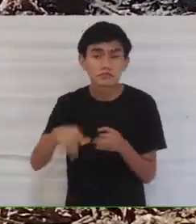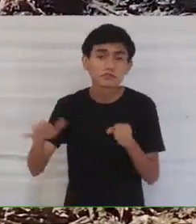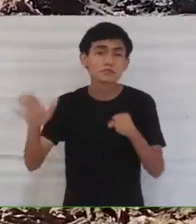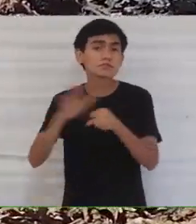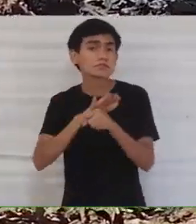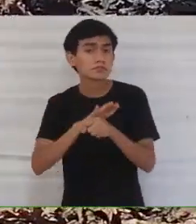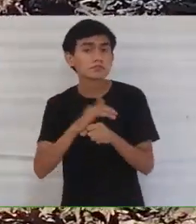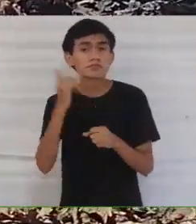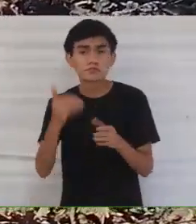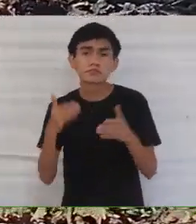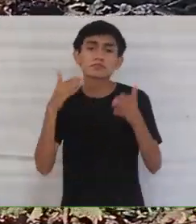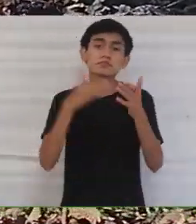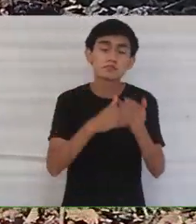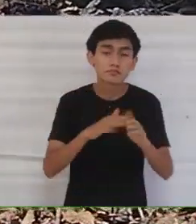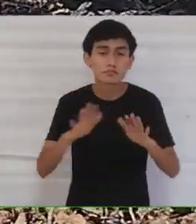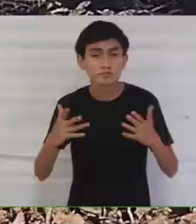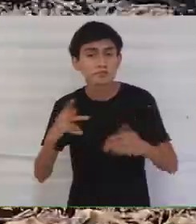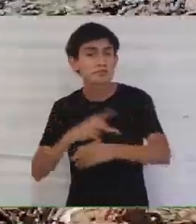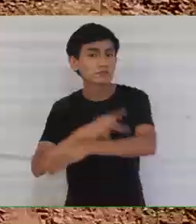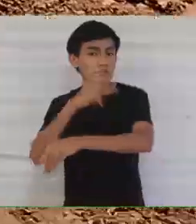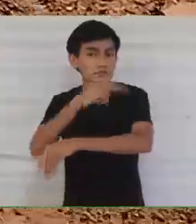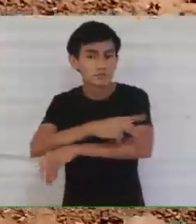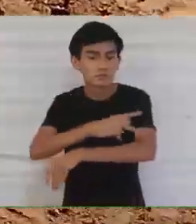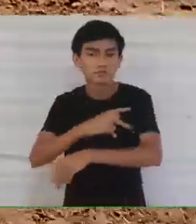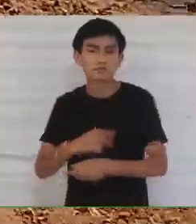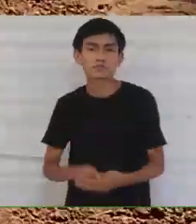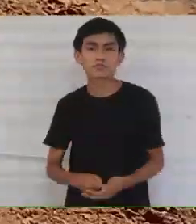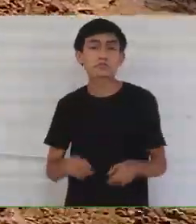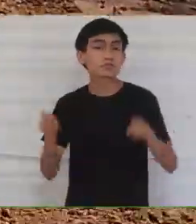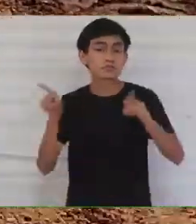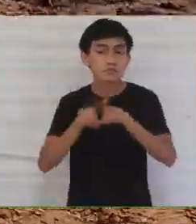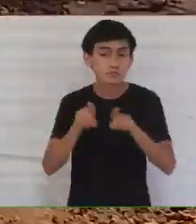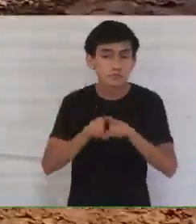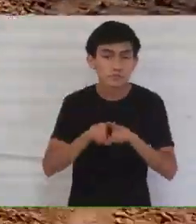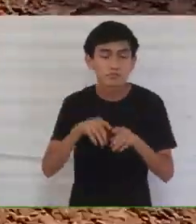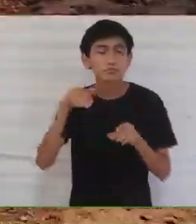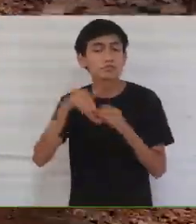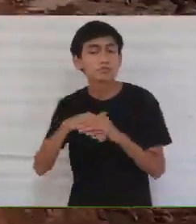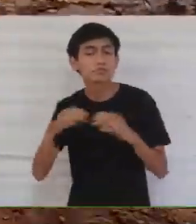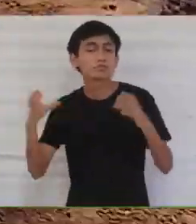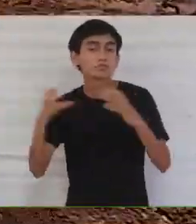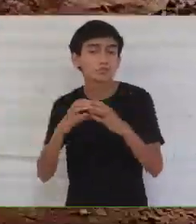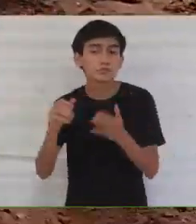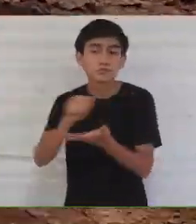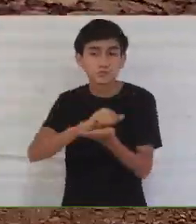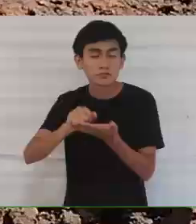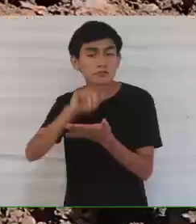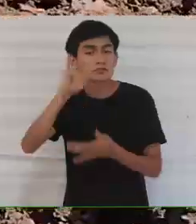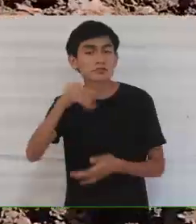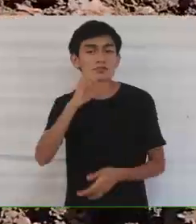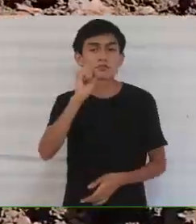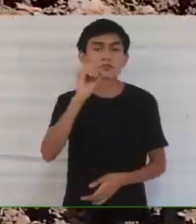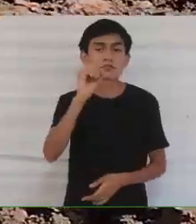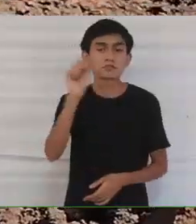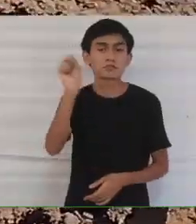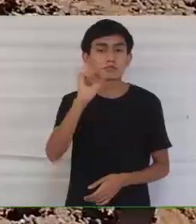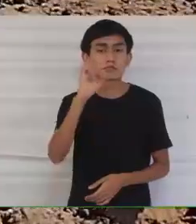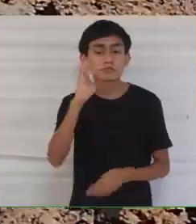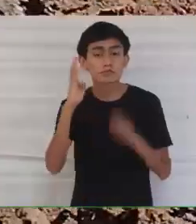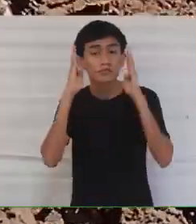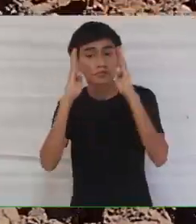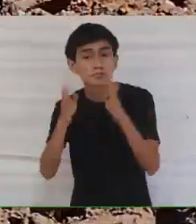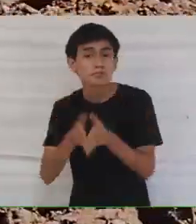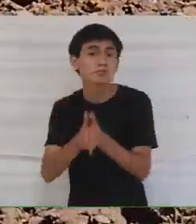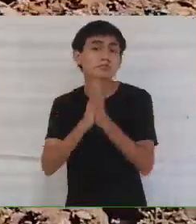que perjudica a algunos vecinos. Por otro lado, en el centro poblado San José, atendiendo el pedido de